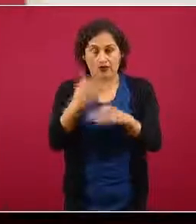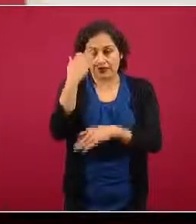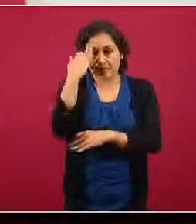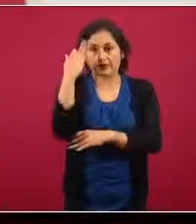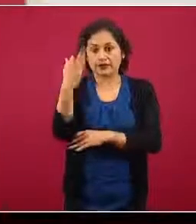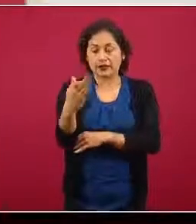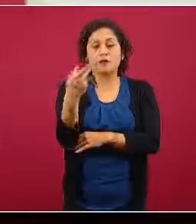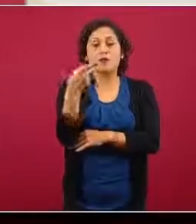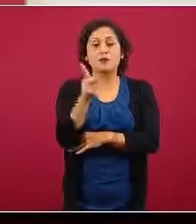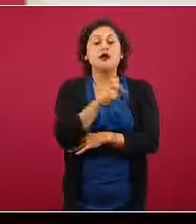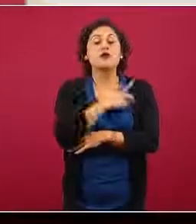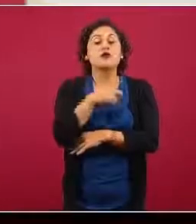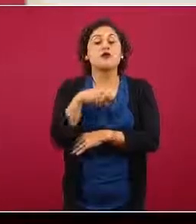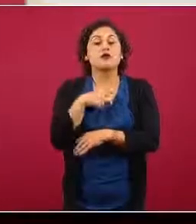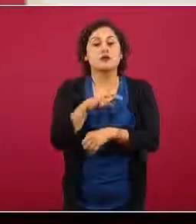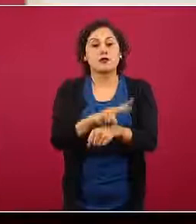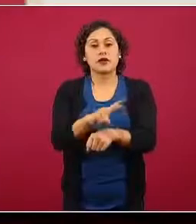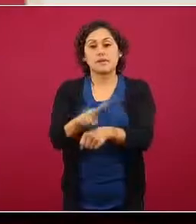de farmacovigilancia